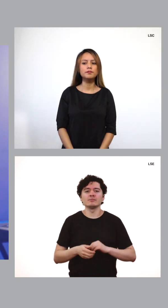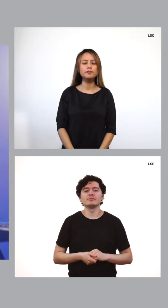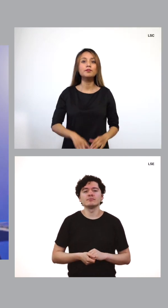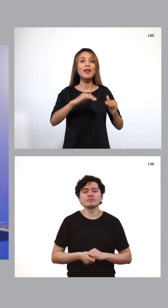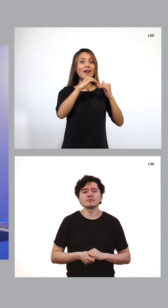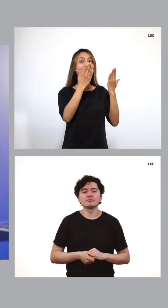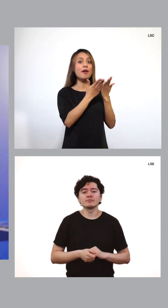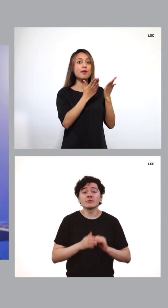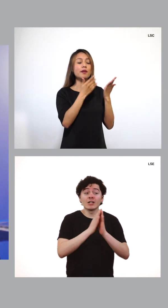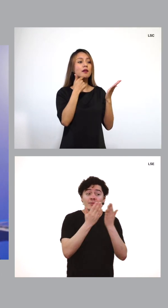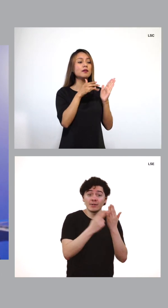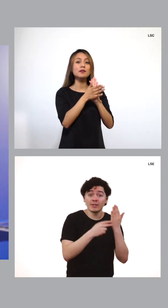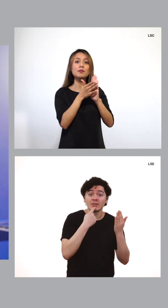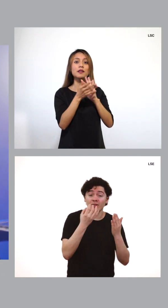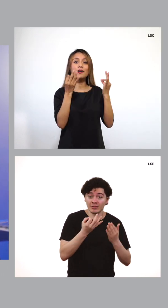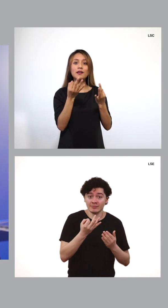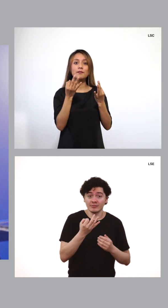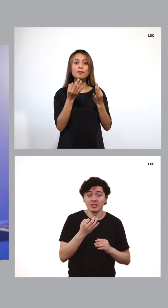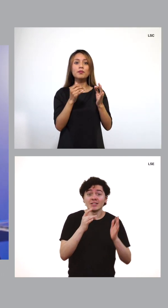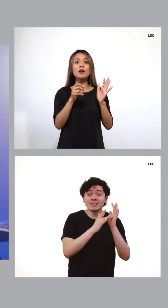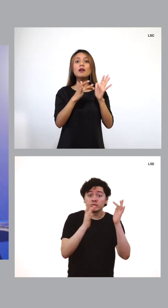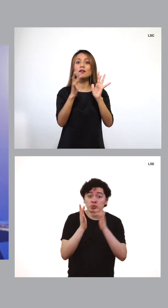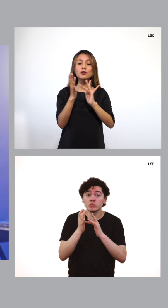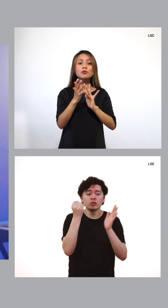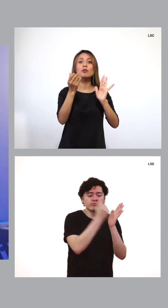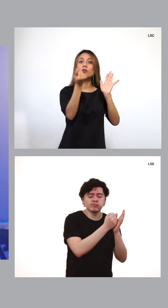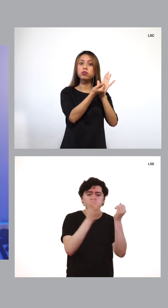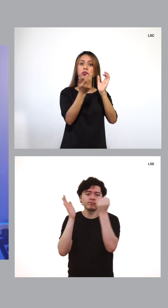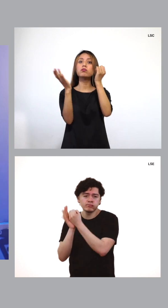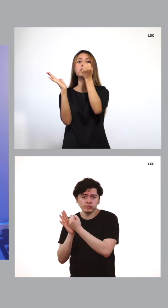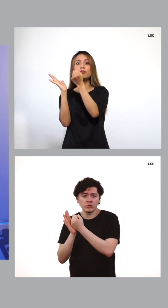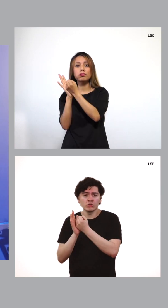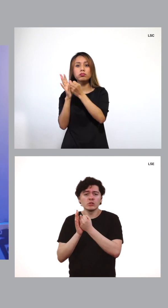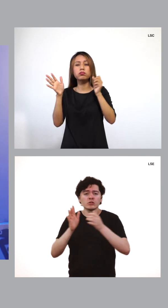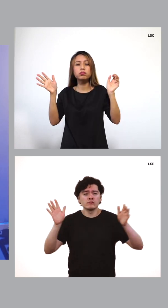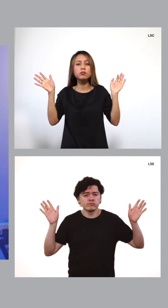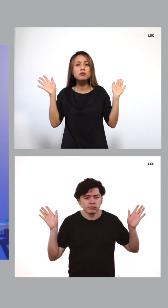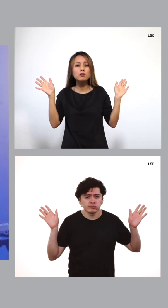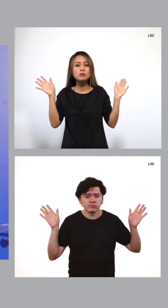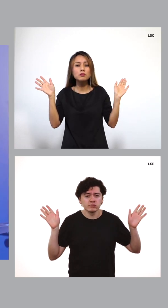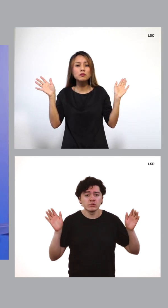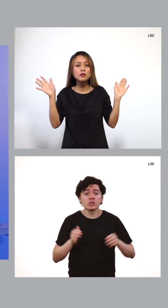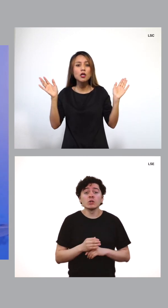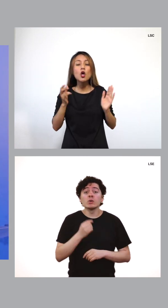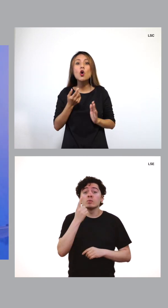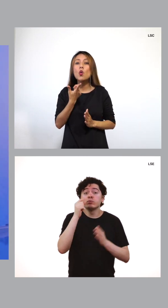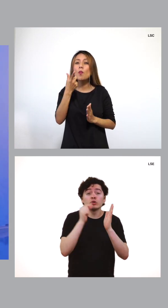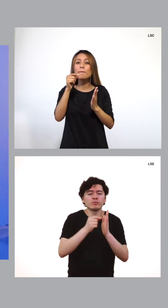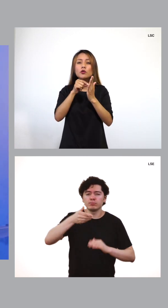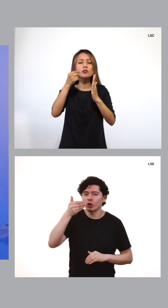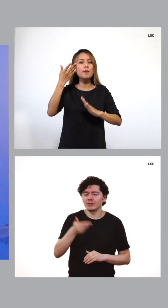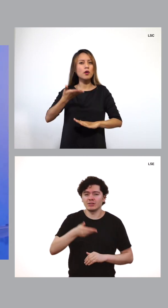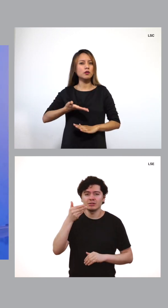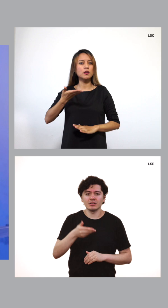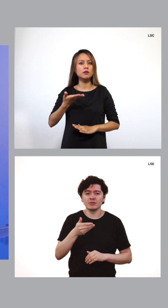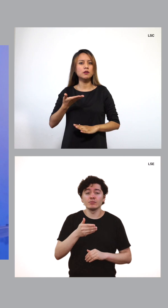Cuenta la Biblia que cuando Jesús estaba crucificado, hubo un punto culminante que